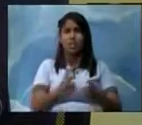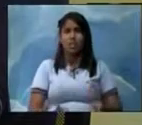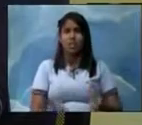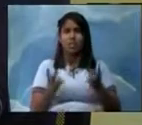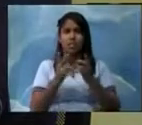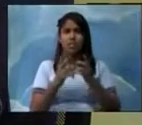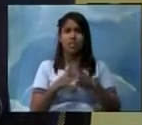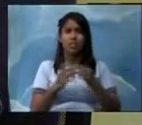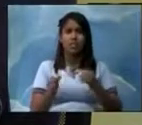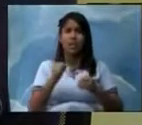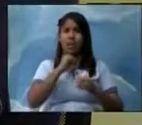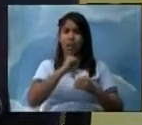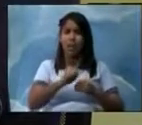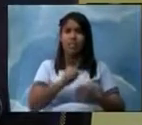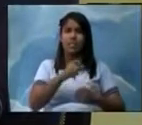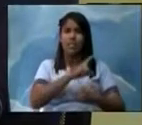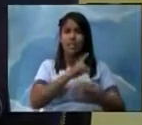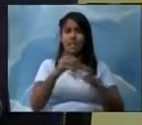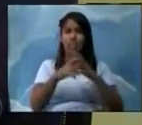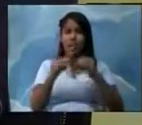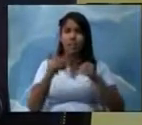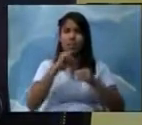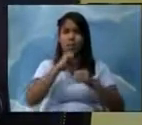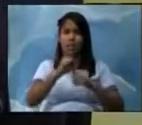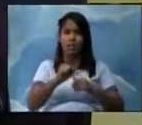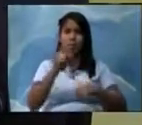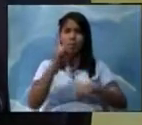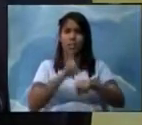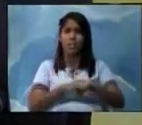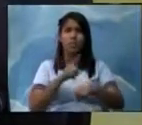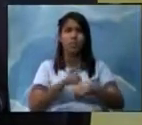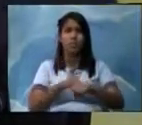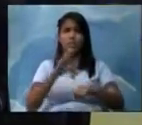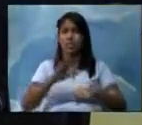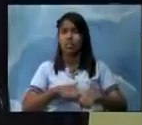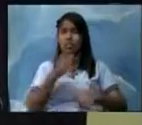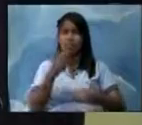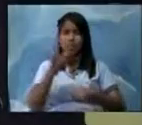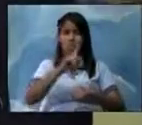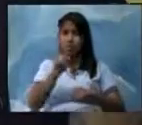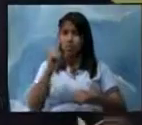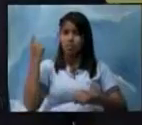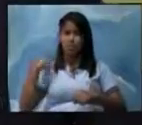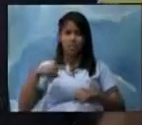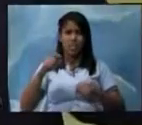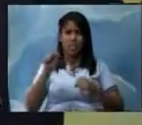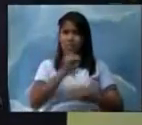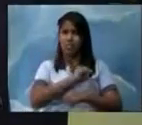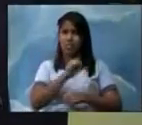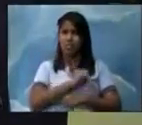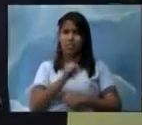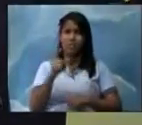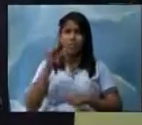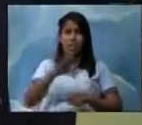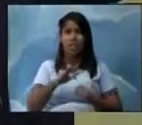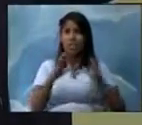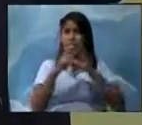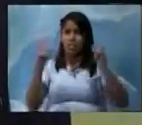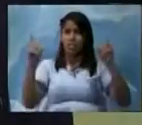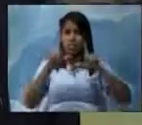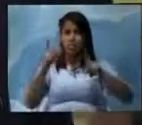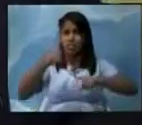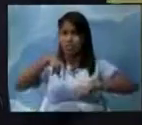porque que le hemos descubierto un cáncer usted está mal no no tenga miedo aquí están los